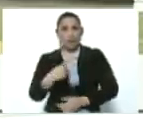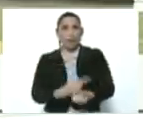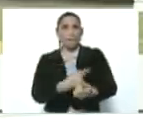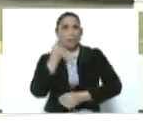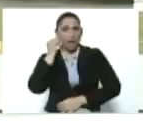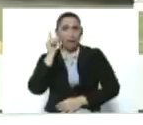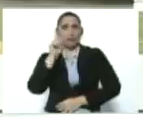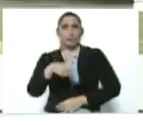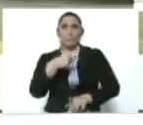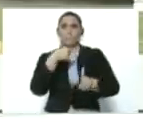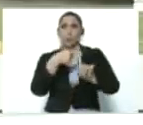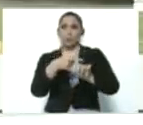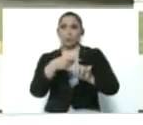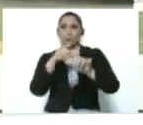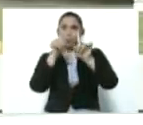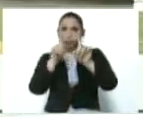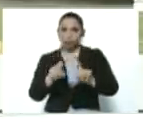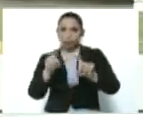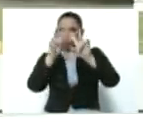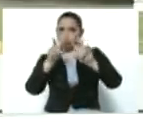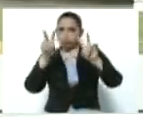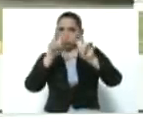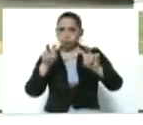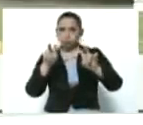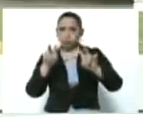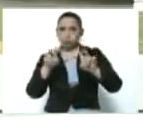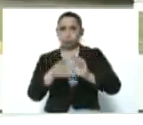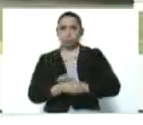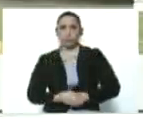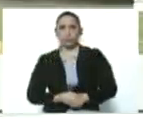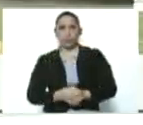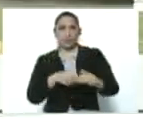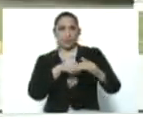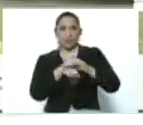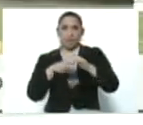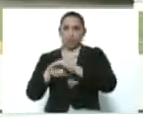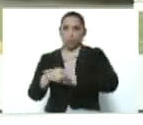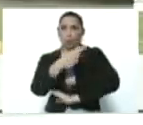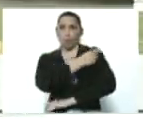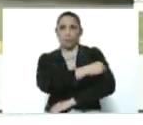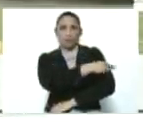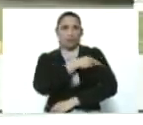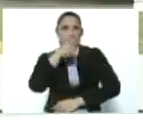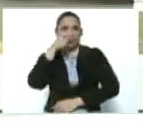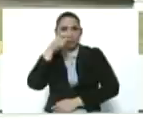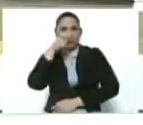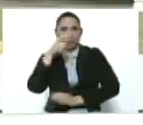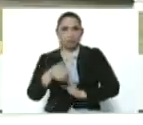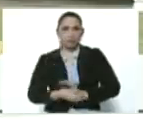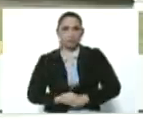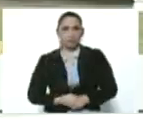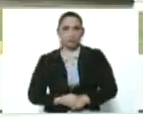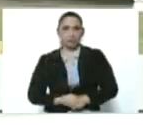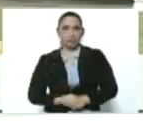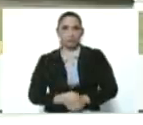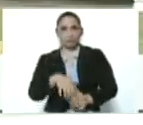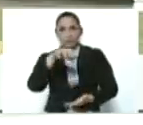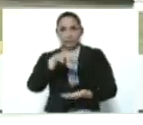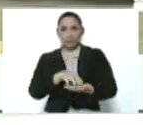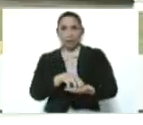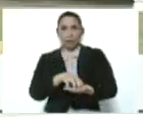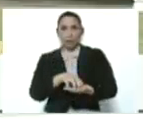positivo en el despistaje está en el hospital centinela de el estado